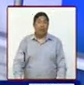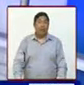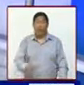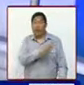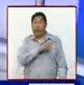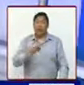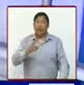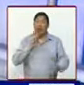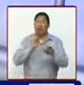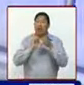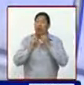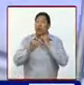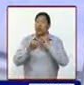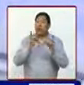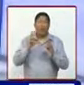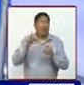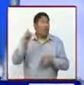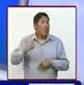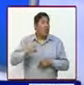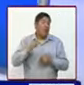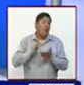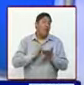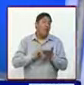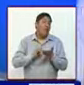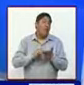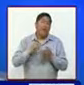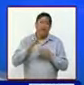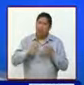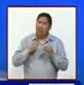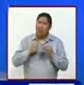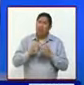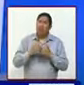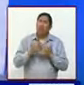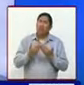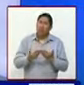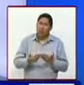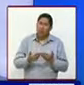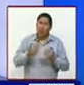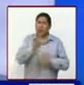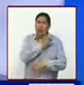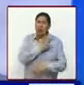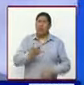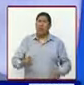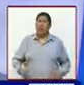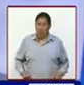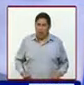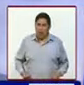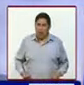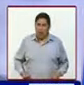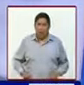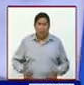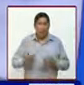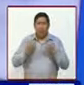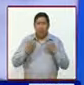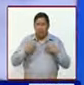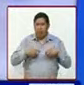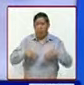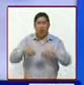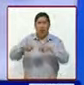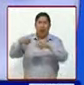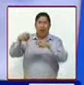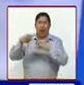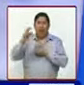Y los deportes no pueden faltar en nuestras redes sociales. Tienen que ver con el partido de Always Ready, el partido de visita ante